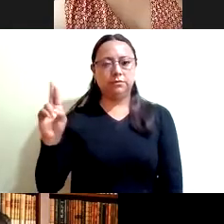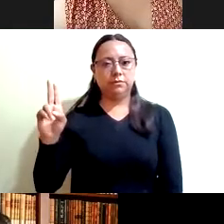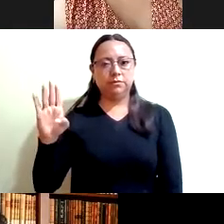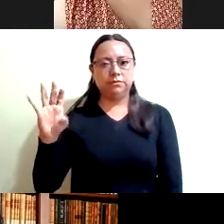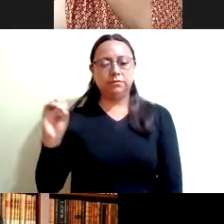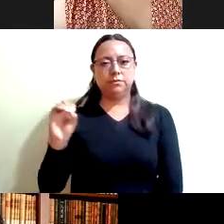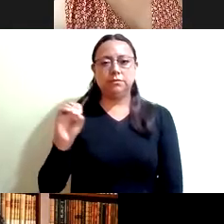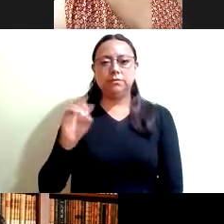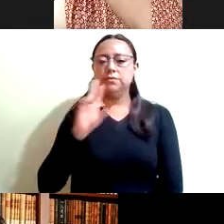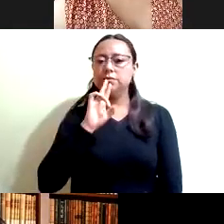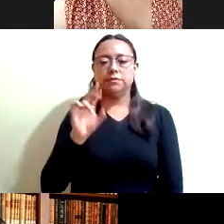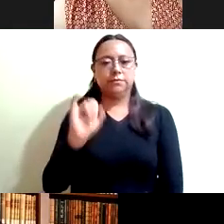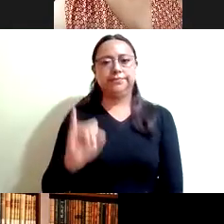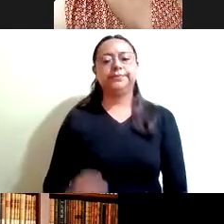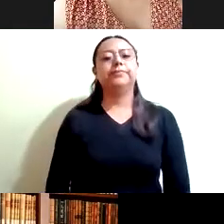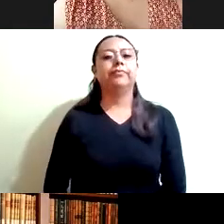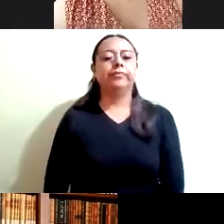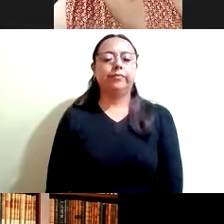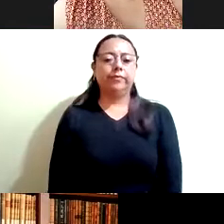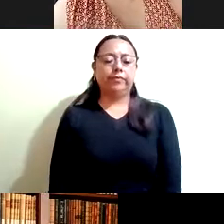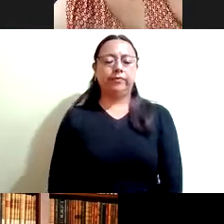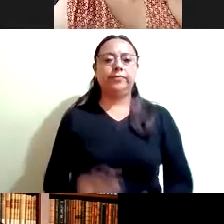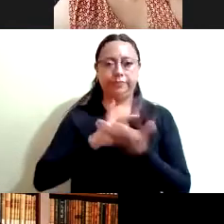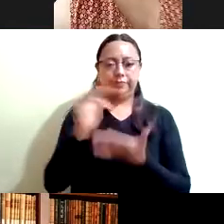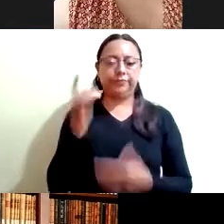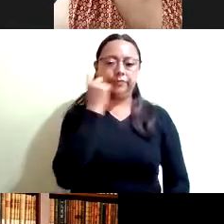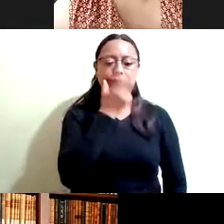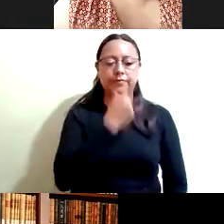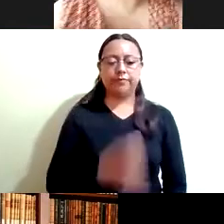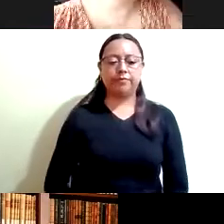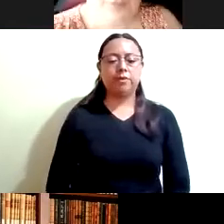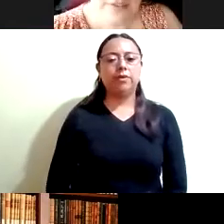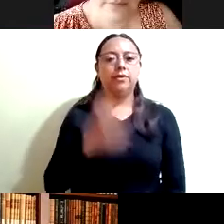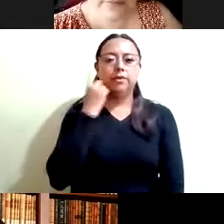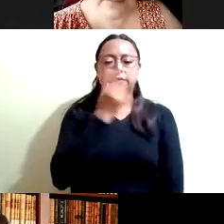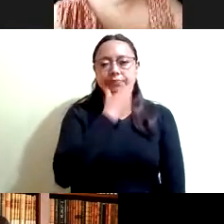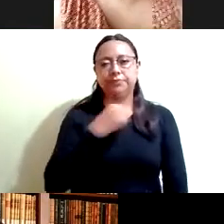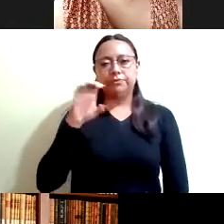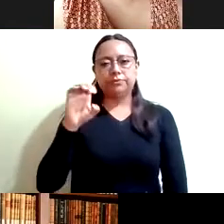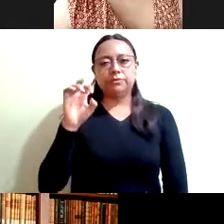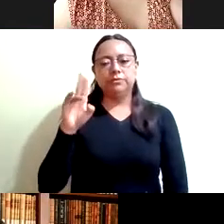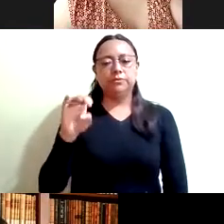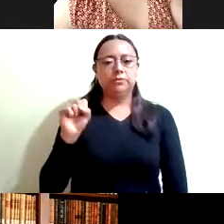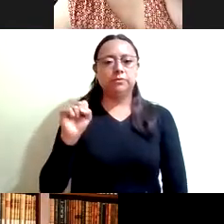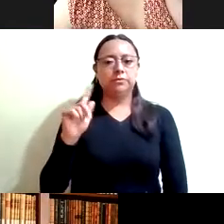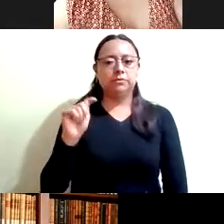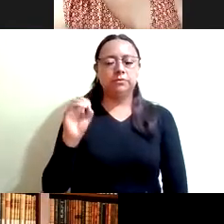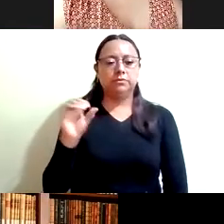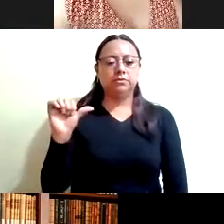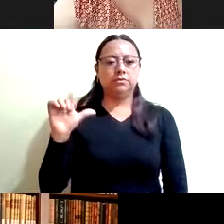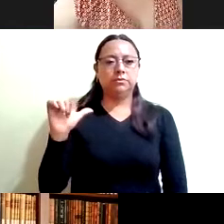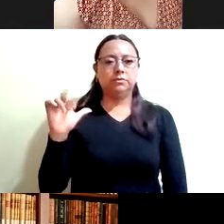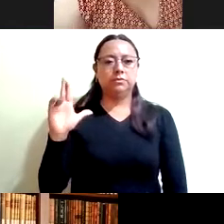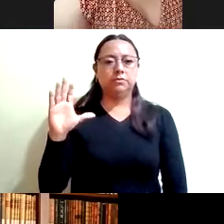Ricardo Rubio, en pro. Gracias, diputado. Diputado Ernesto Alarcón Jiménez.